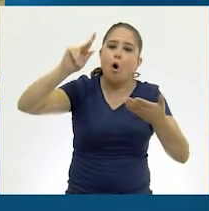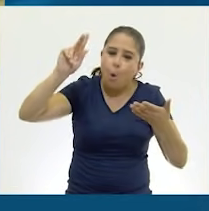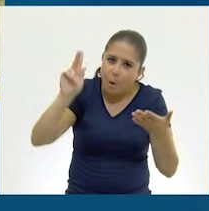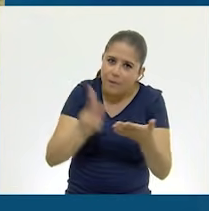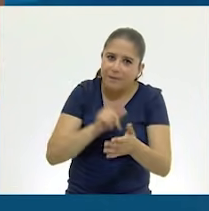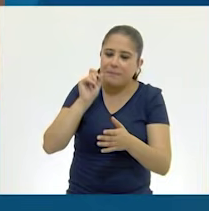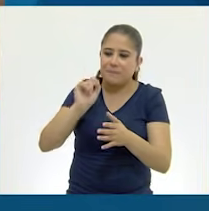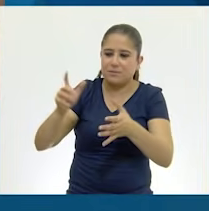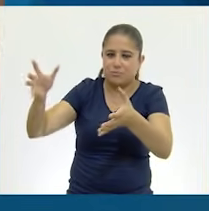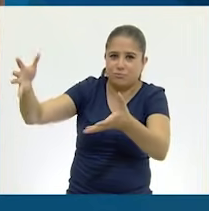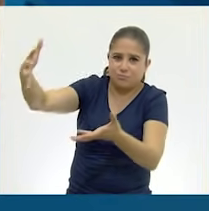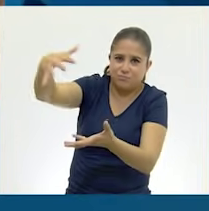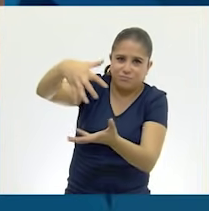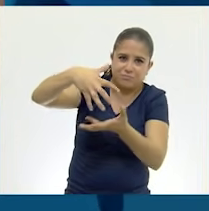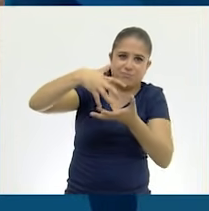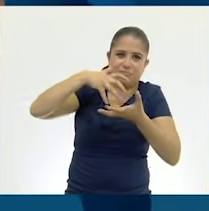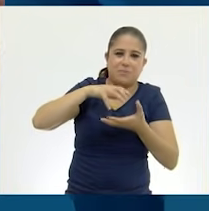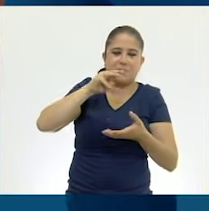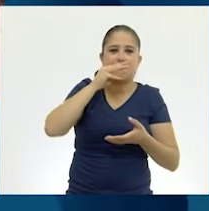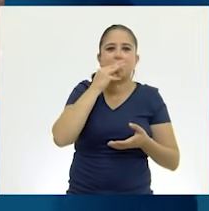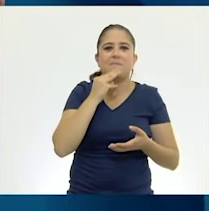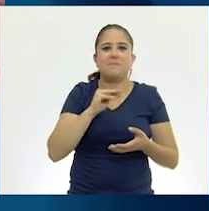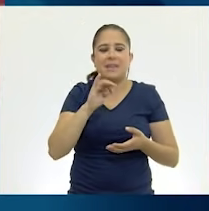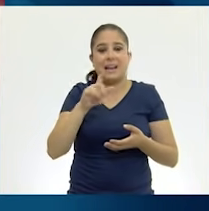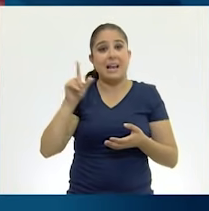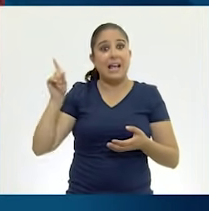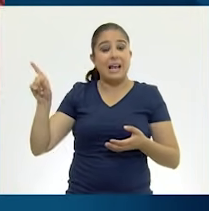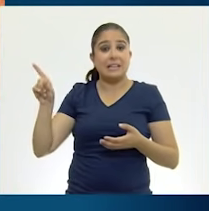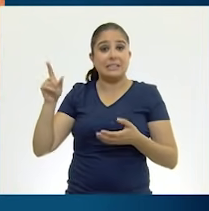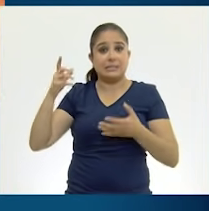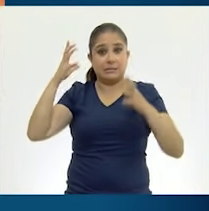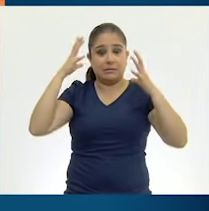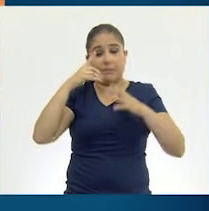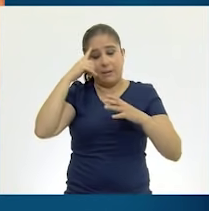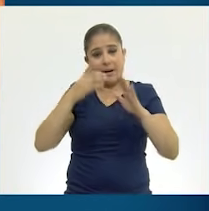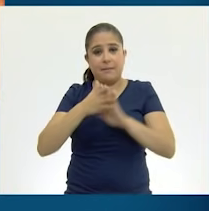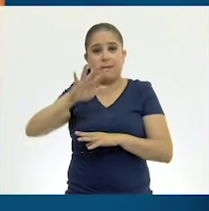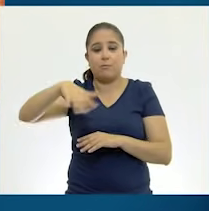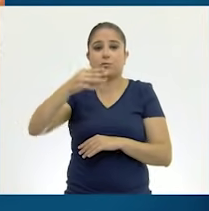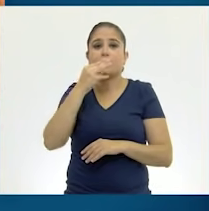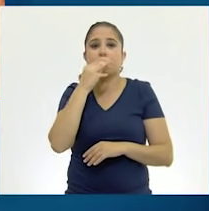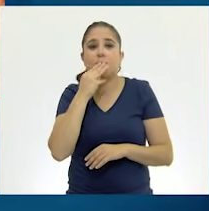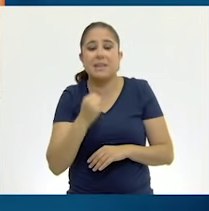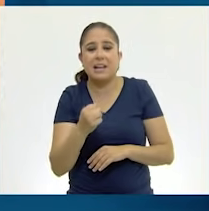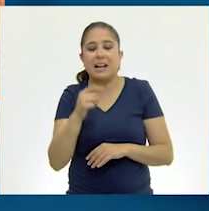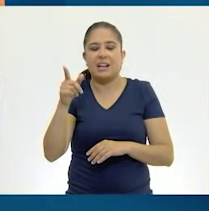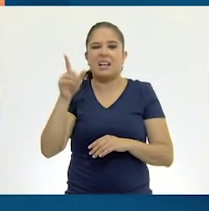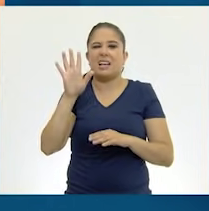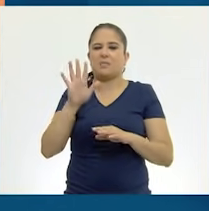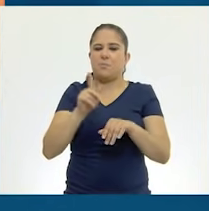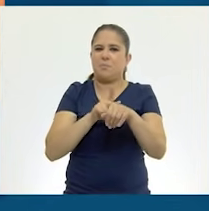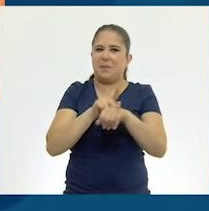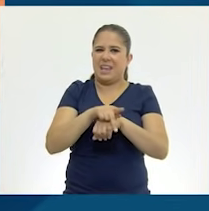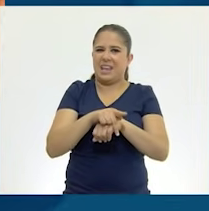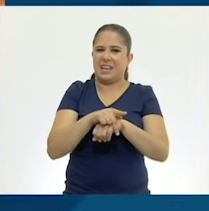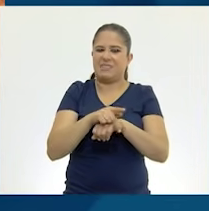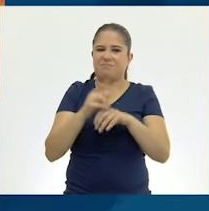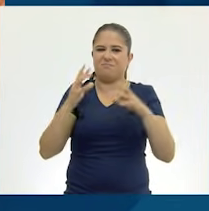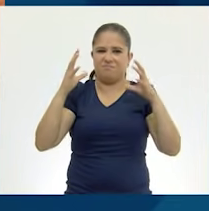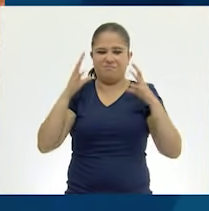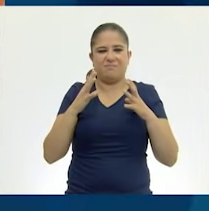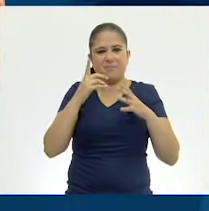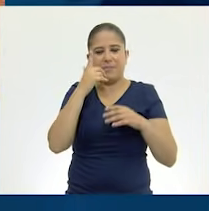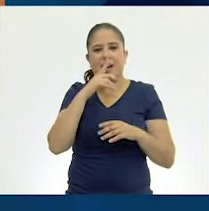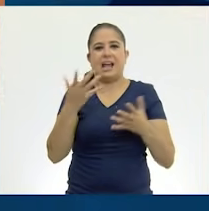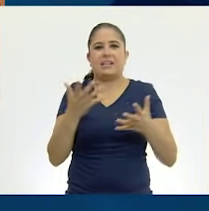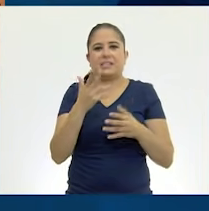ese enjambre. ¿Esta alforja la usaban para ir a la miel? Es una alforja de cuero que tenía, que había hecho mi